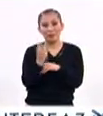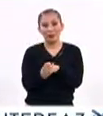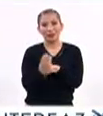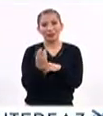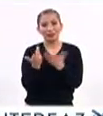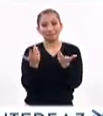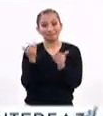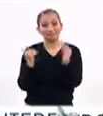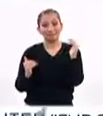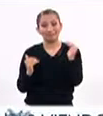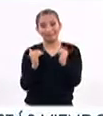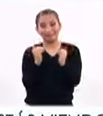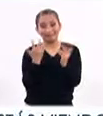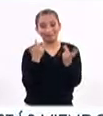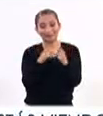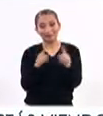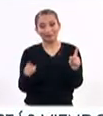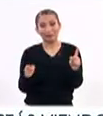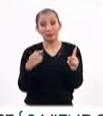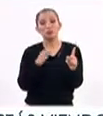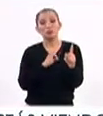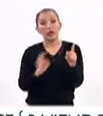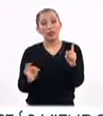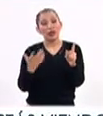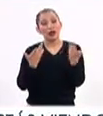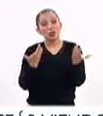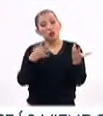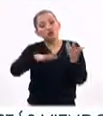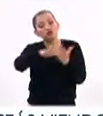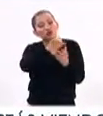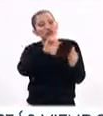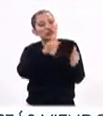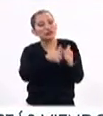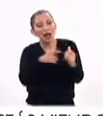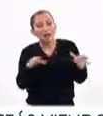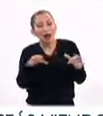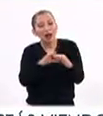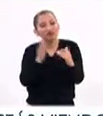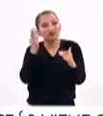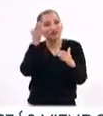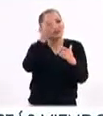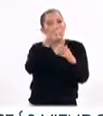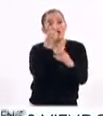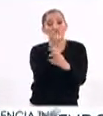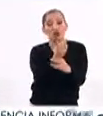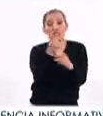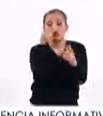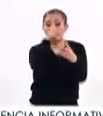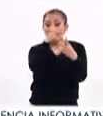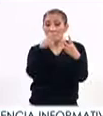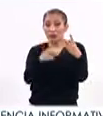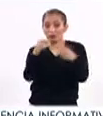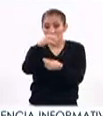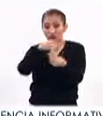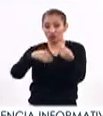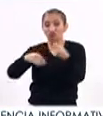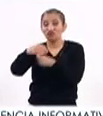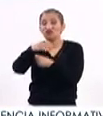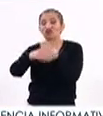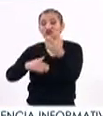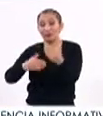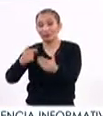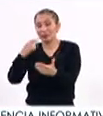este hecho de reducir la diferencia podría acercar a nuestras sociedades a alcanzar por lo menos 2 de los objetivos de desarrollo sostenible